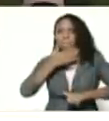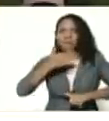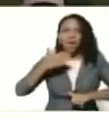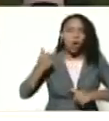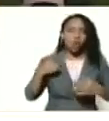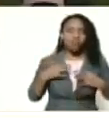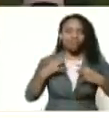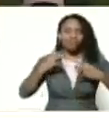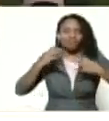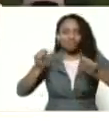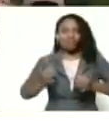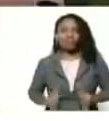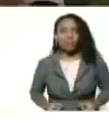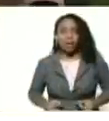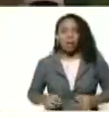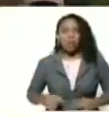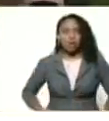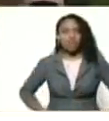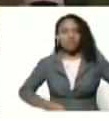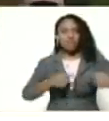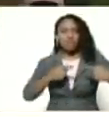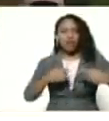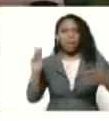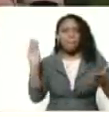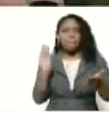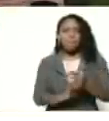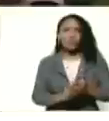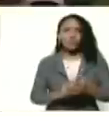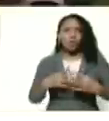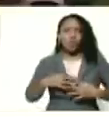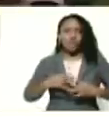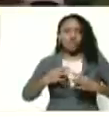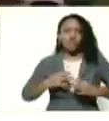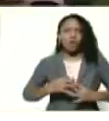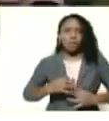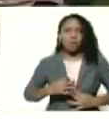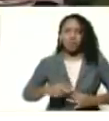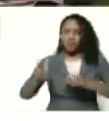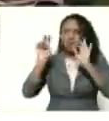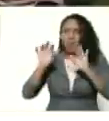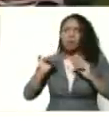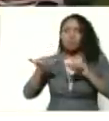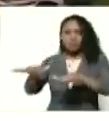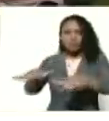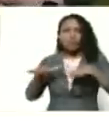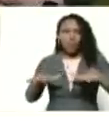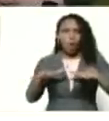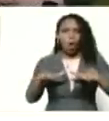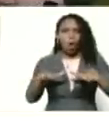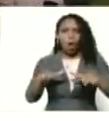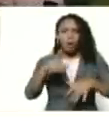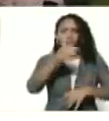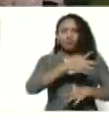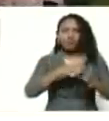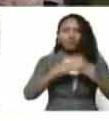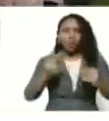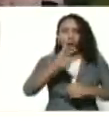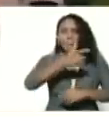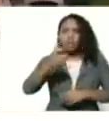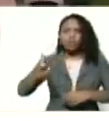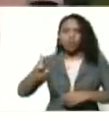uniformes para la batalla decisiva y le puso uniformes nuevos, punta en blanco, a todos los